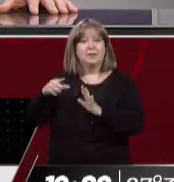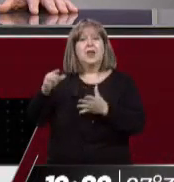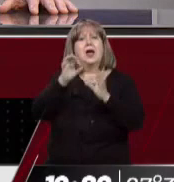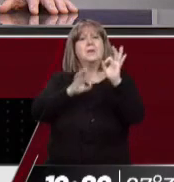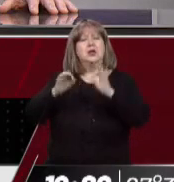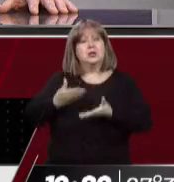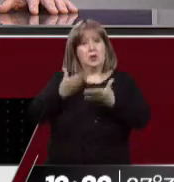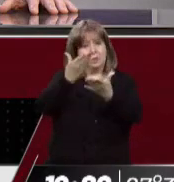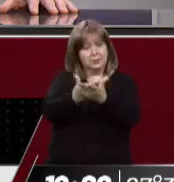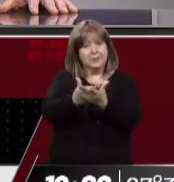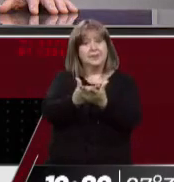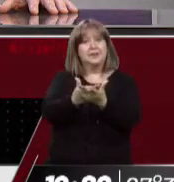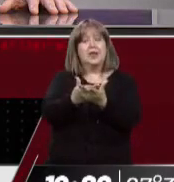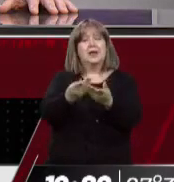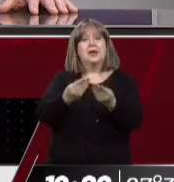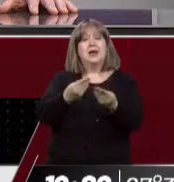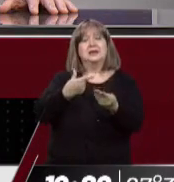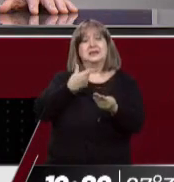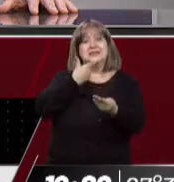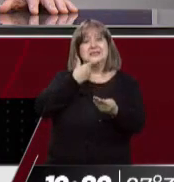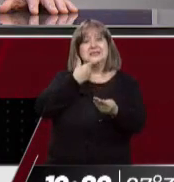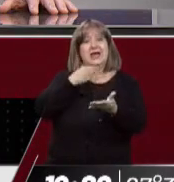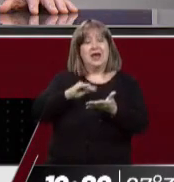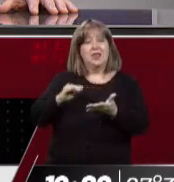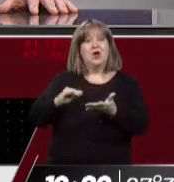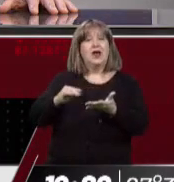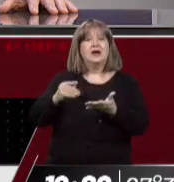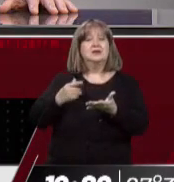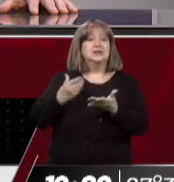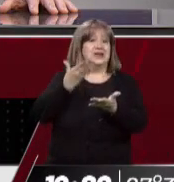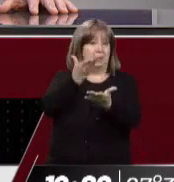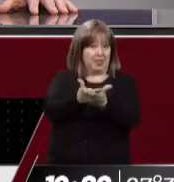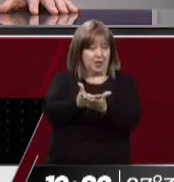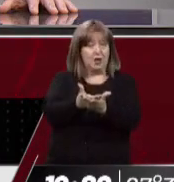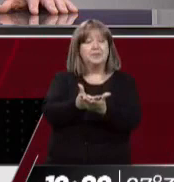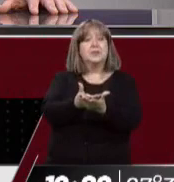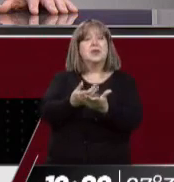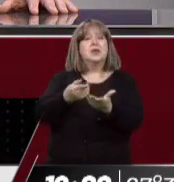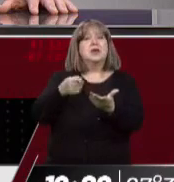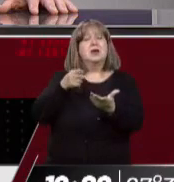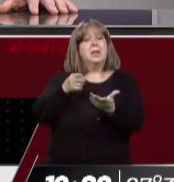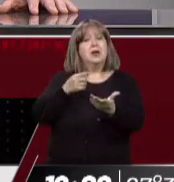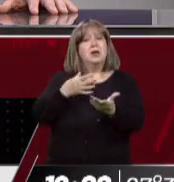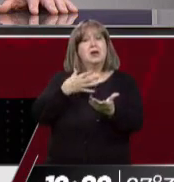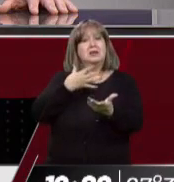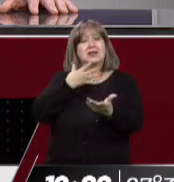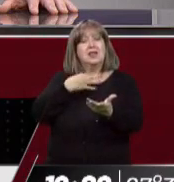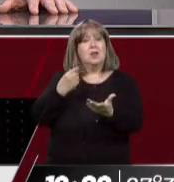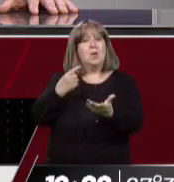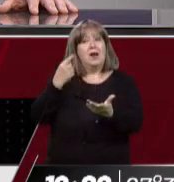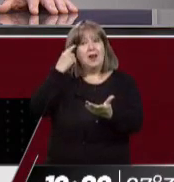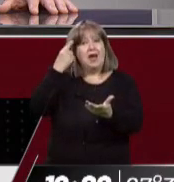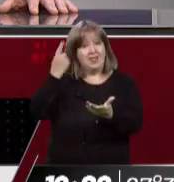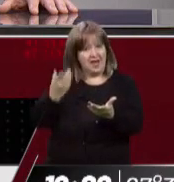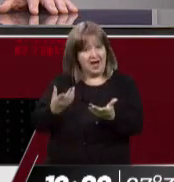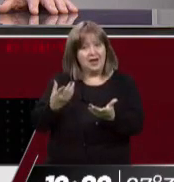legislatura de la mano de una legisladora, tendrá que tener su curso. Lo que están claro. pidiendo, ni más ni menos, es que se entienda la idea o